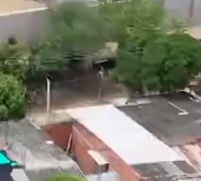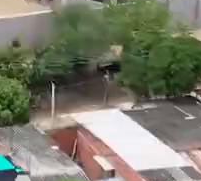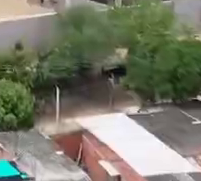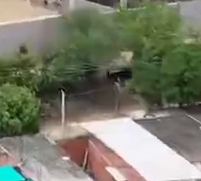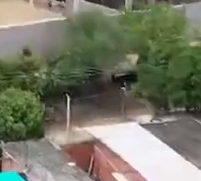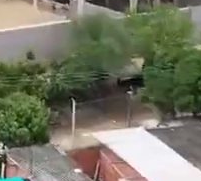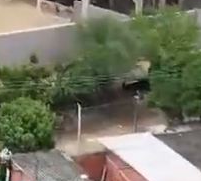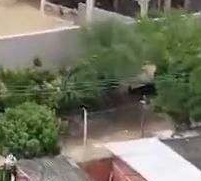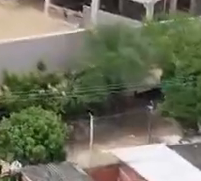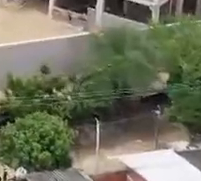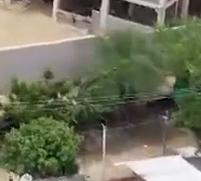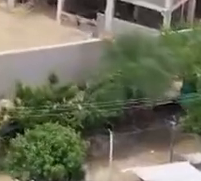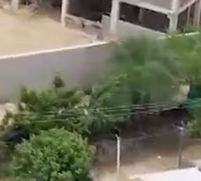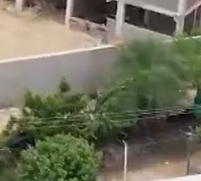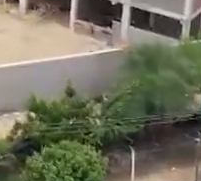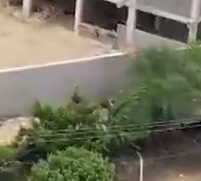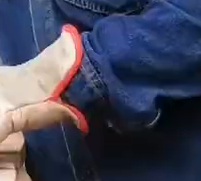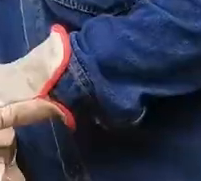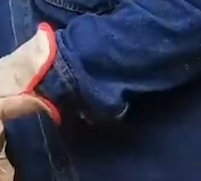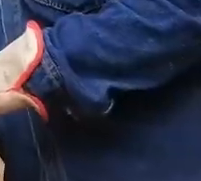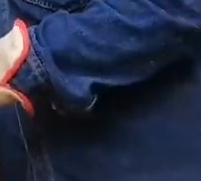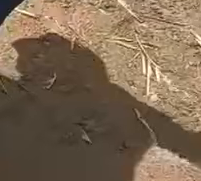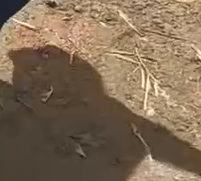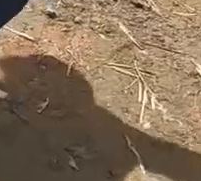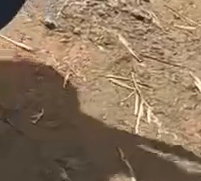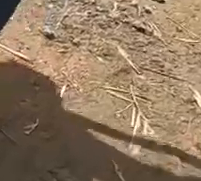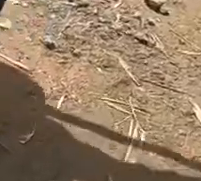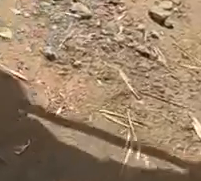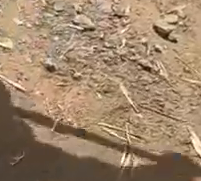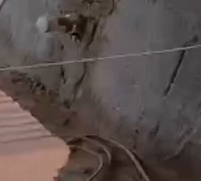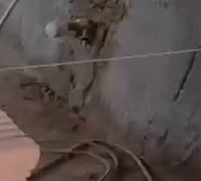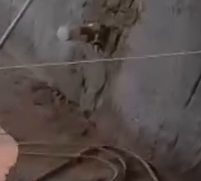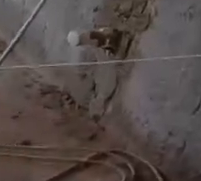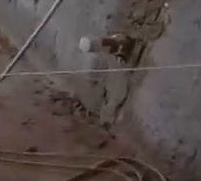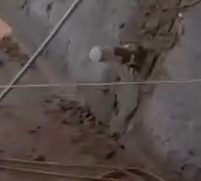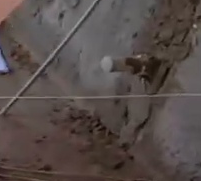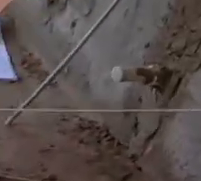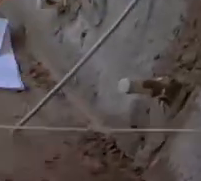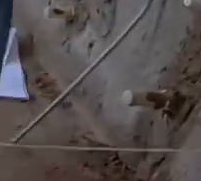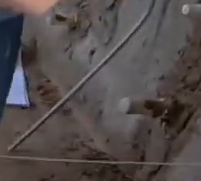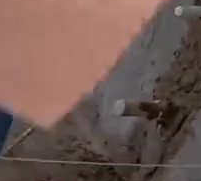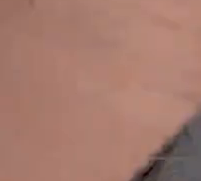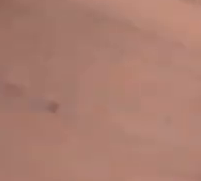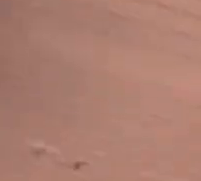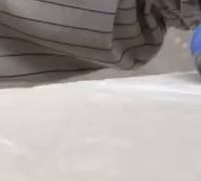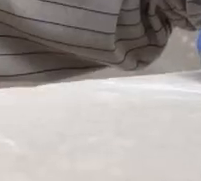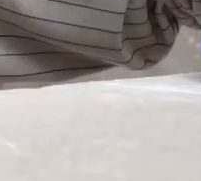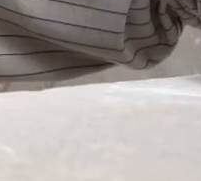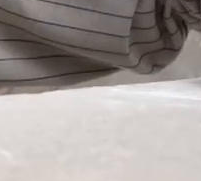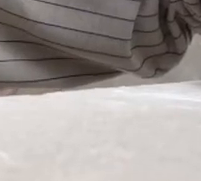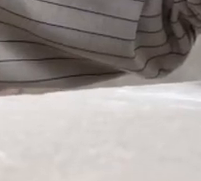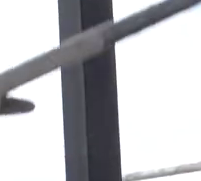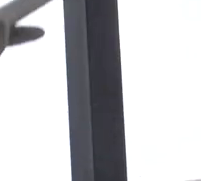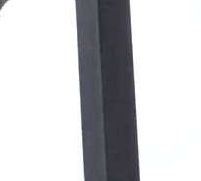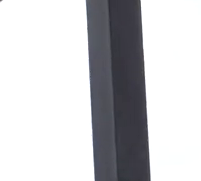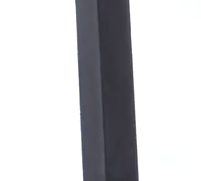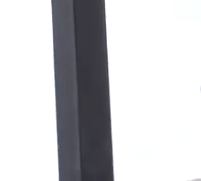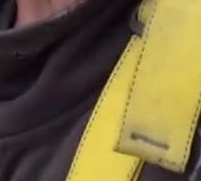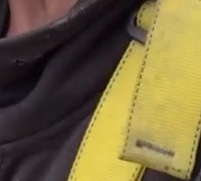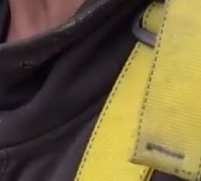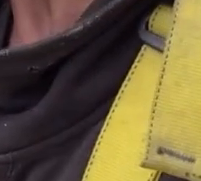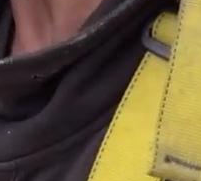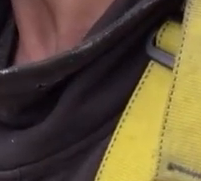nuevos y ampliados que fueron recibidos por el actual gobierno con graves retrasos e incumplimientos por parte de algunos contratistas de obra.